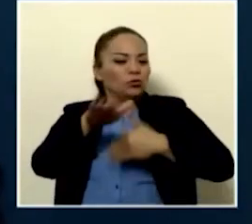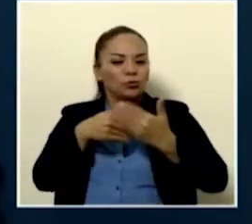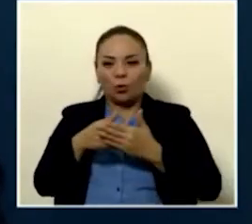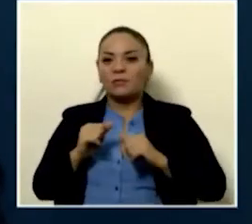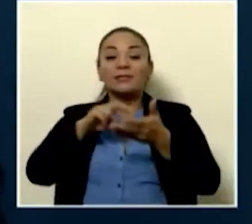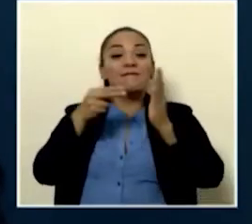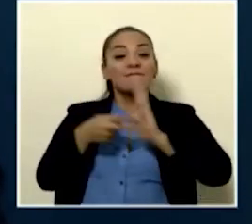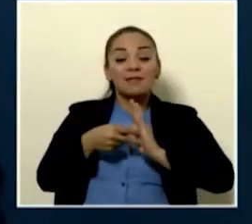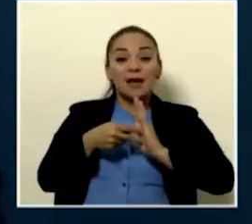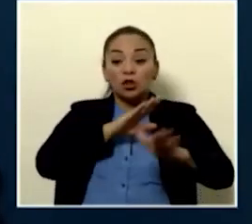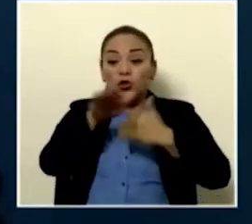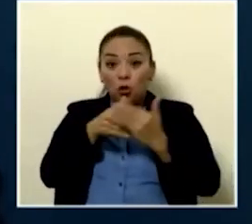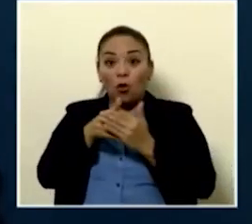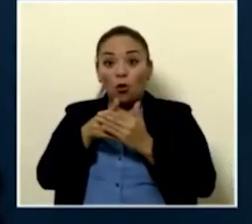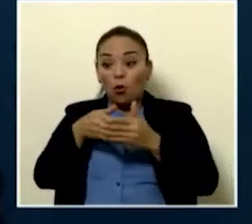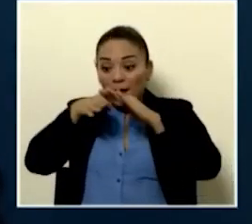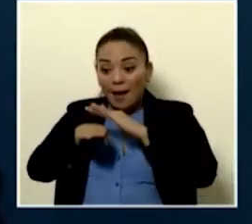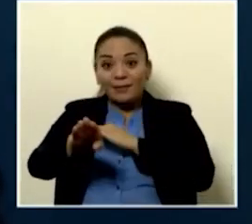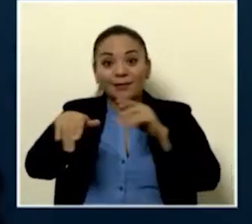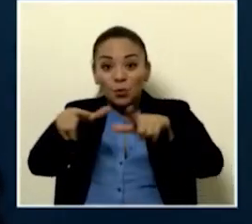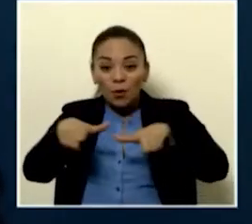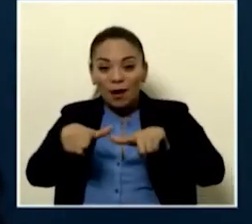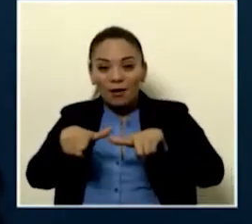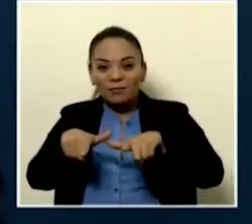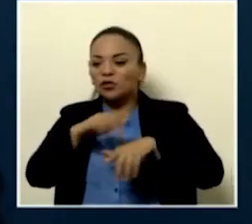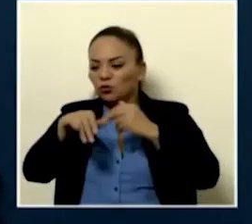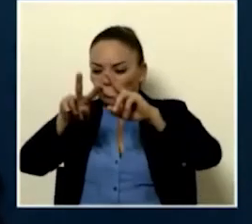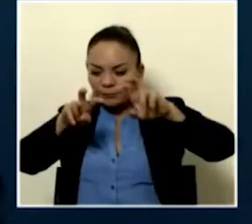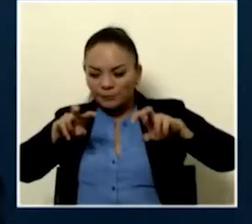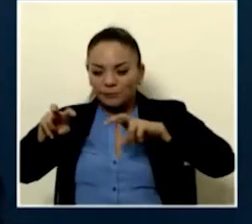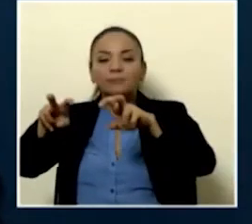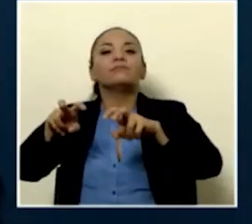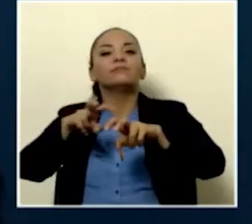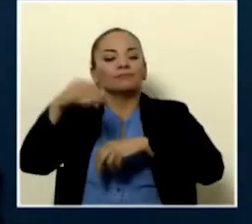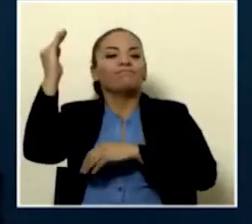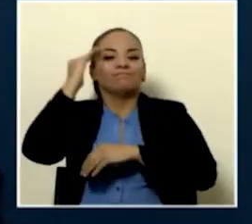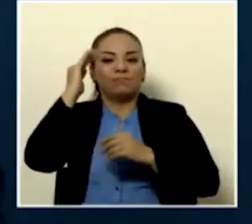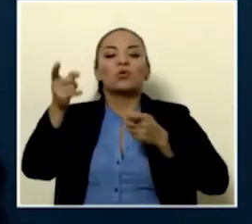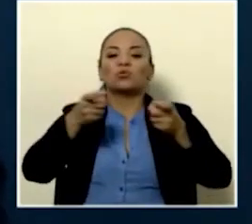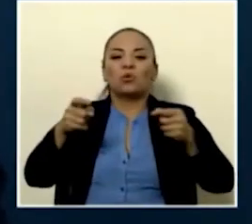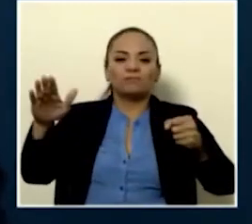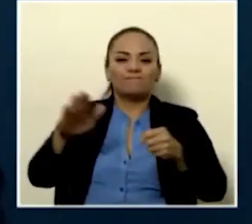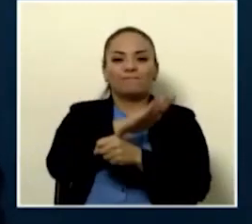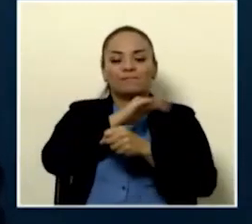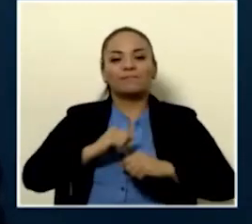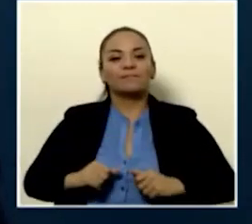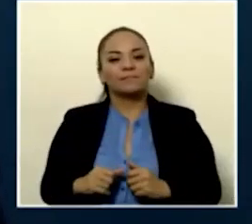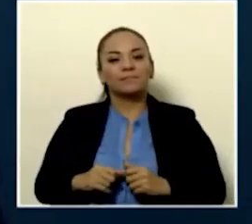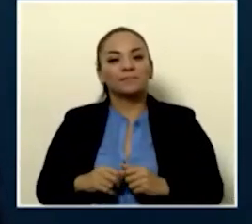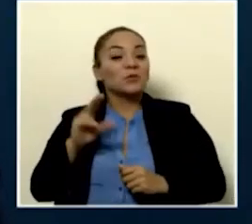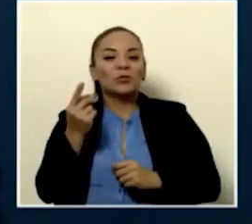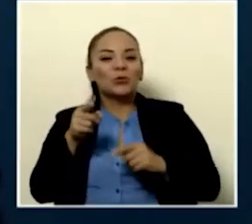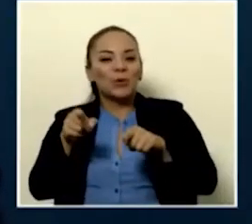nada sin que se sepa y sin control. No solo eso, le